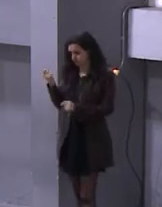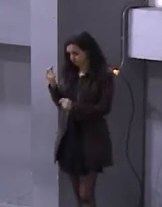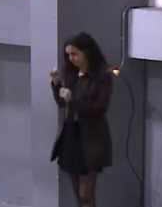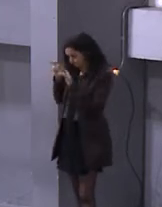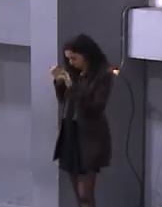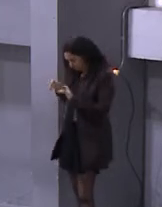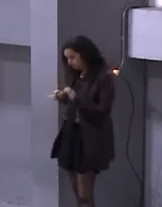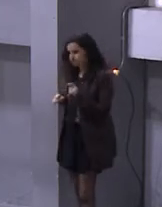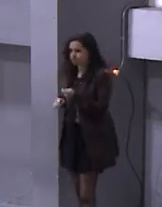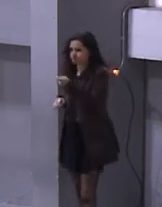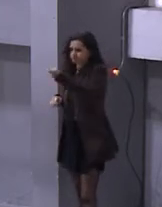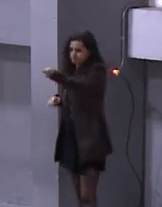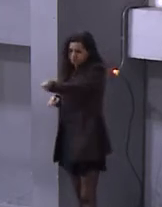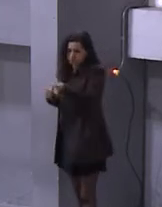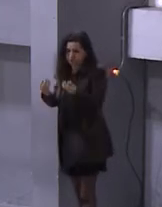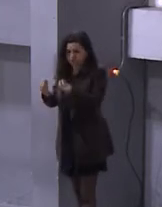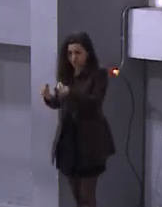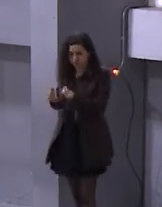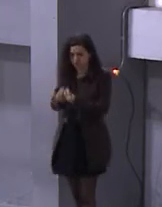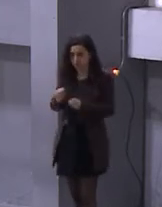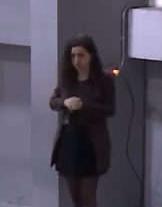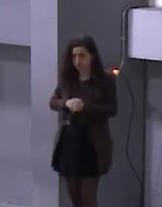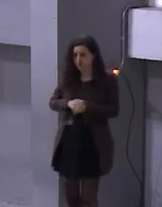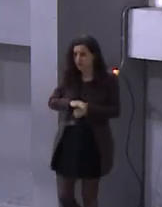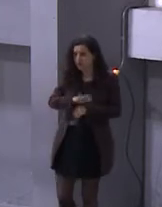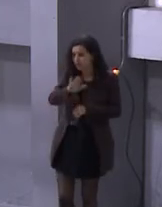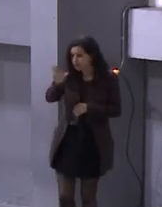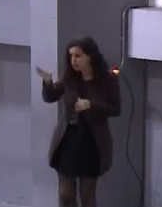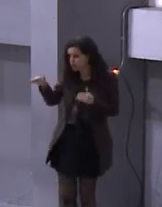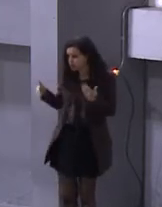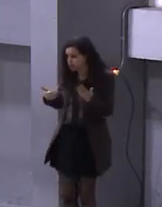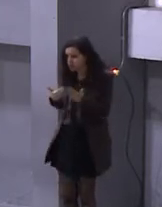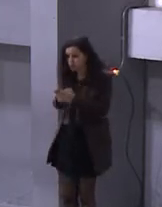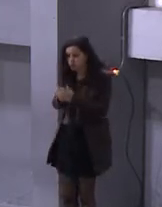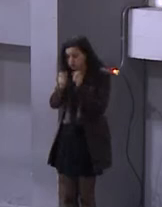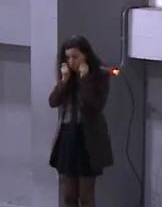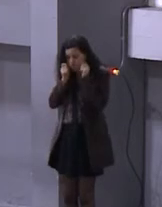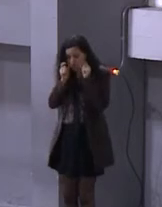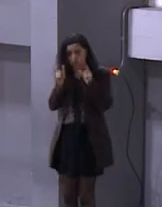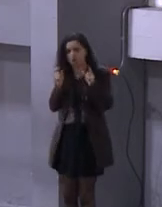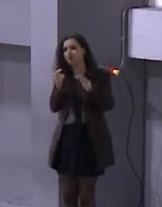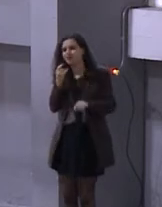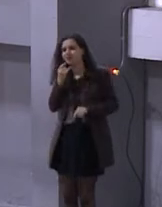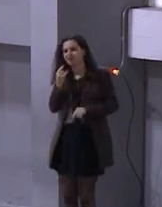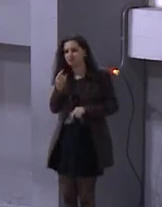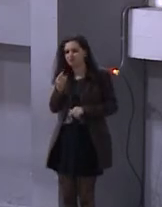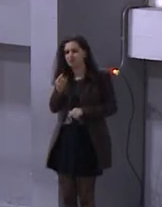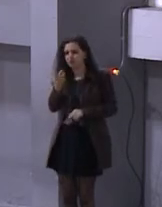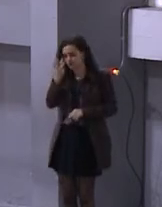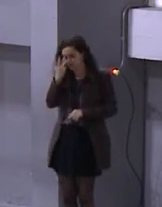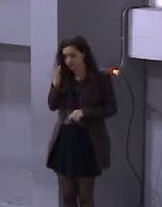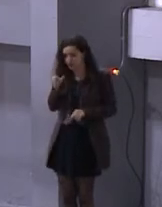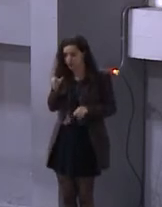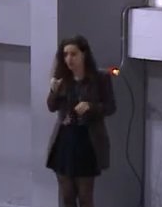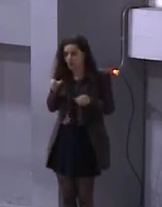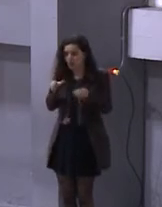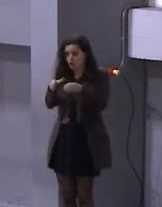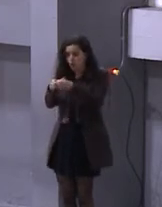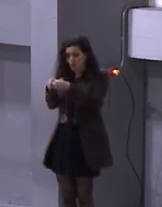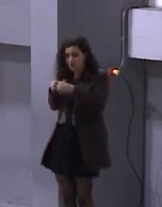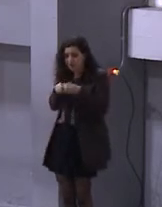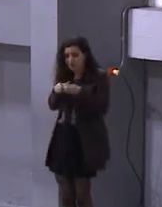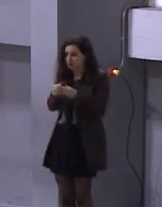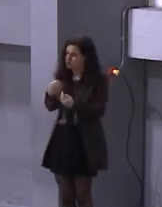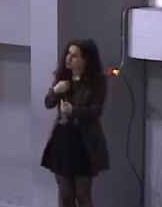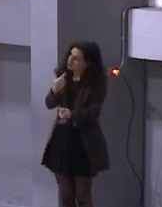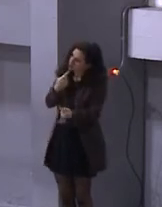Digamos que para todos fue como una sorpresa muy interesante observar que las cooperativas, en el diálogo que